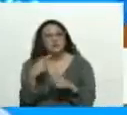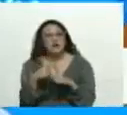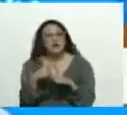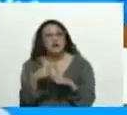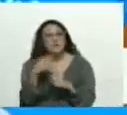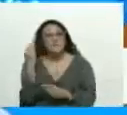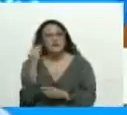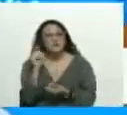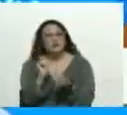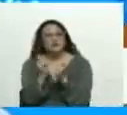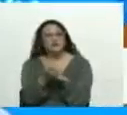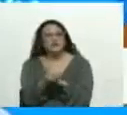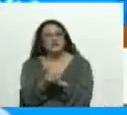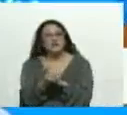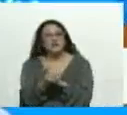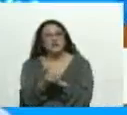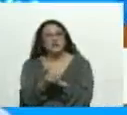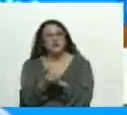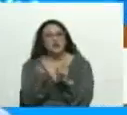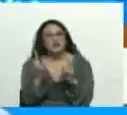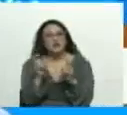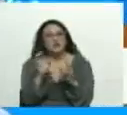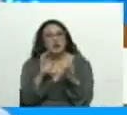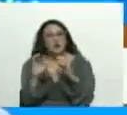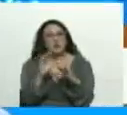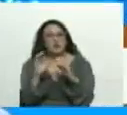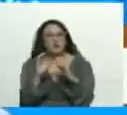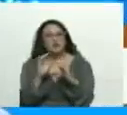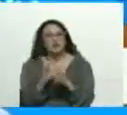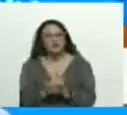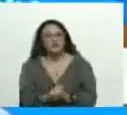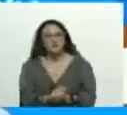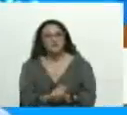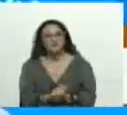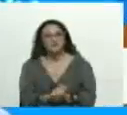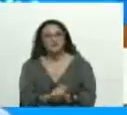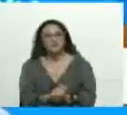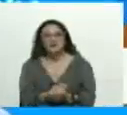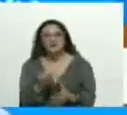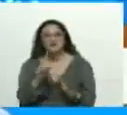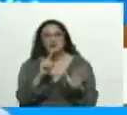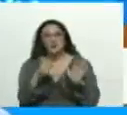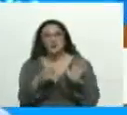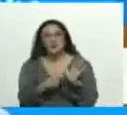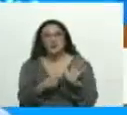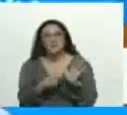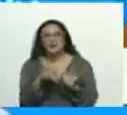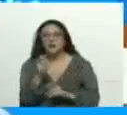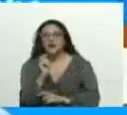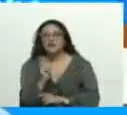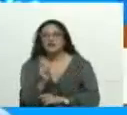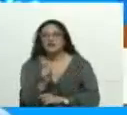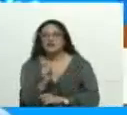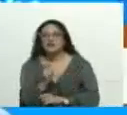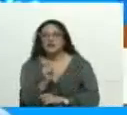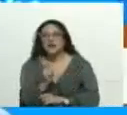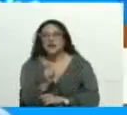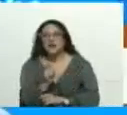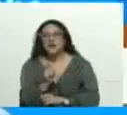de transformación transformador en el campo de la comunicación y eso cumple otro es una tarea que está en marcha